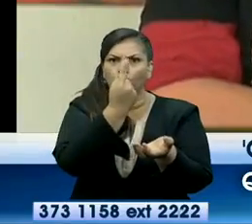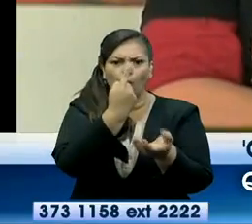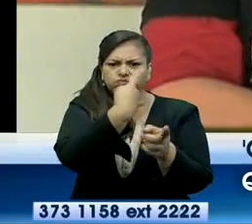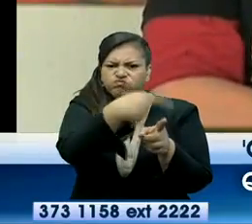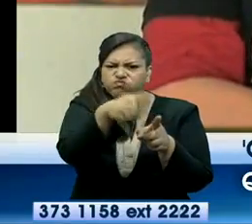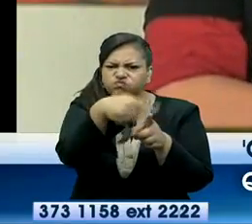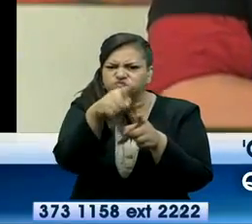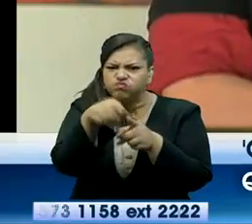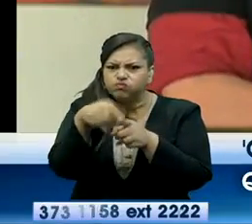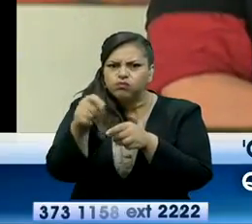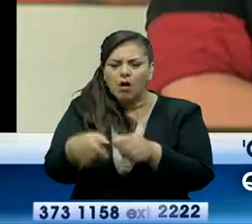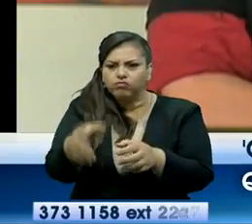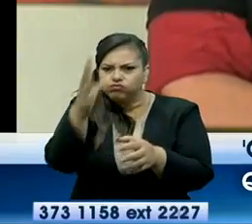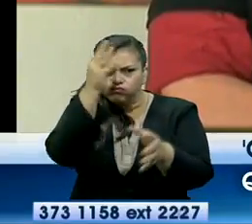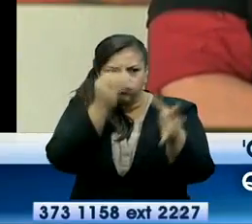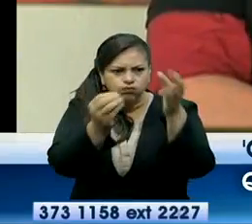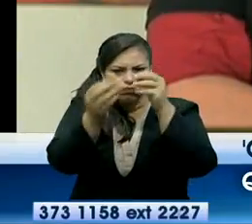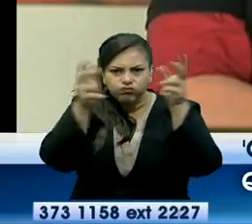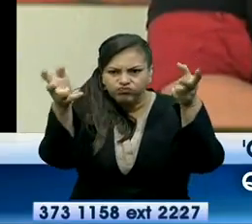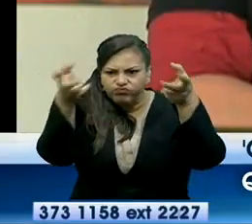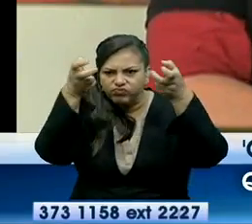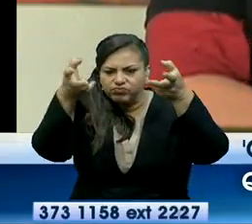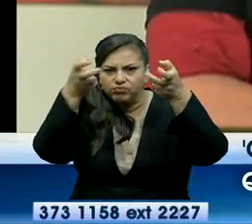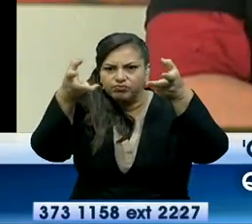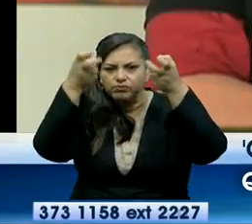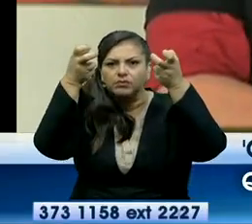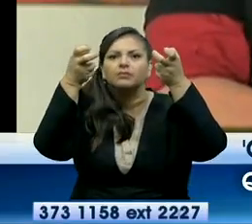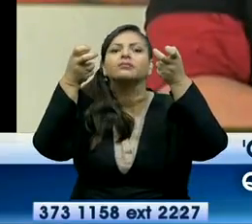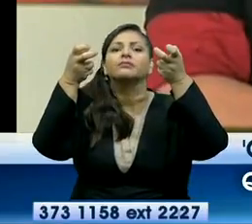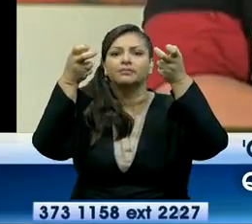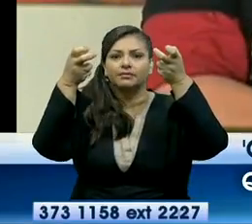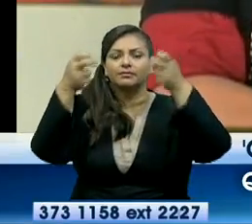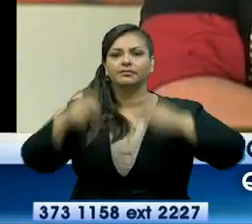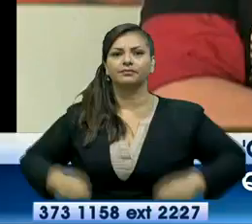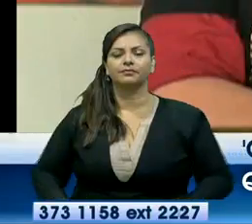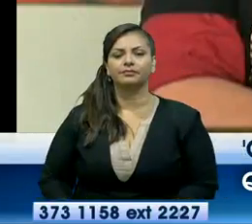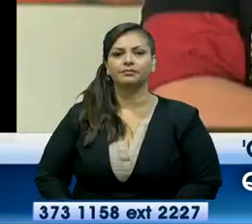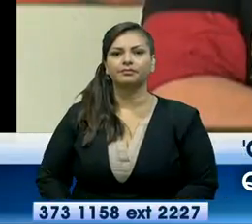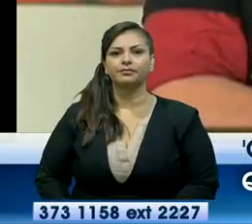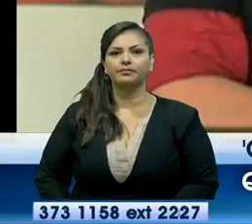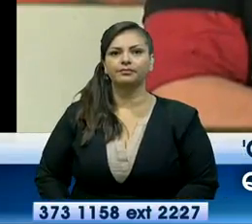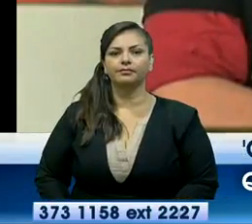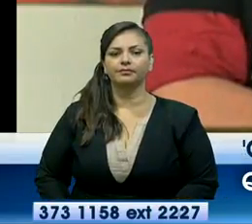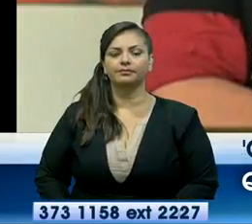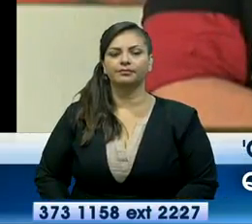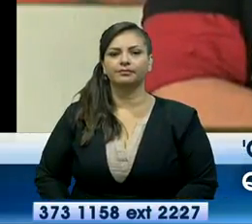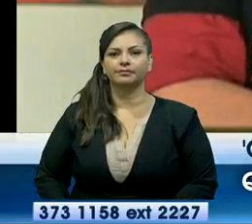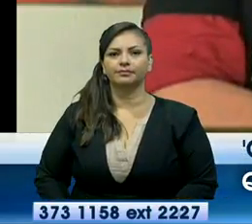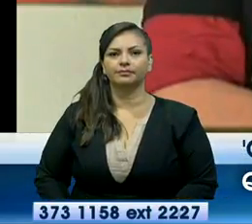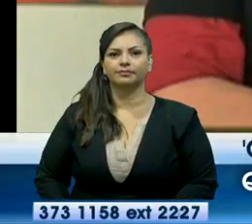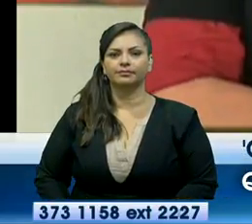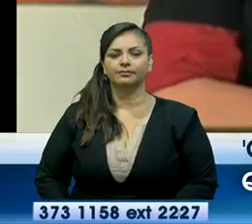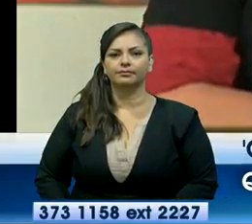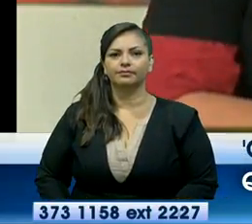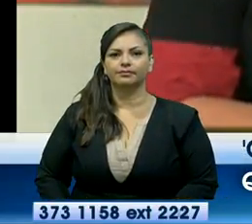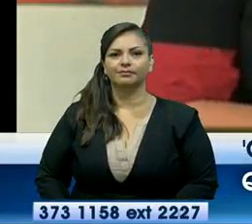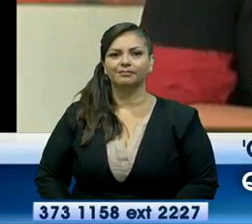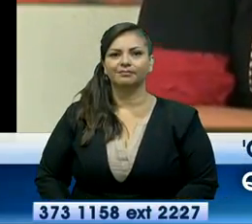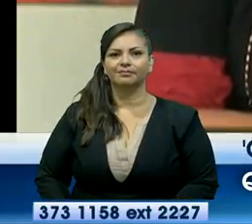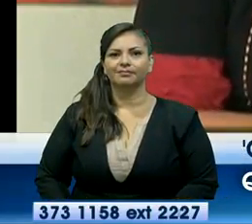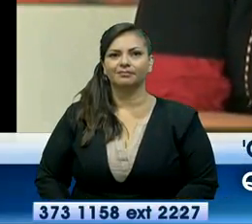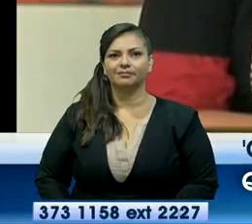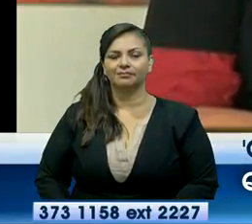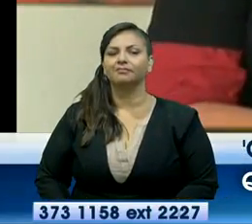quedan nativas de los frutos del theobroma cacao en realidad hay una raíz